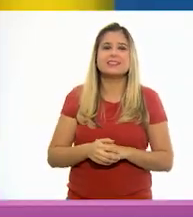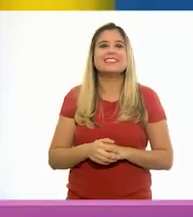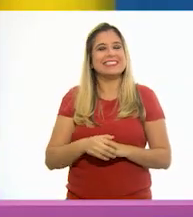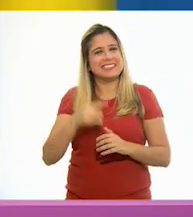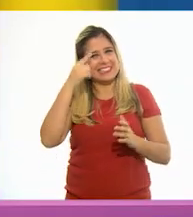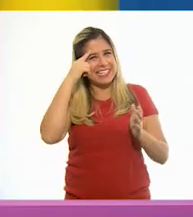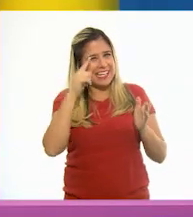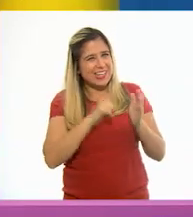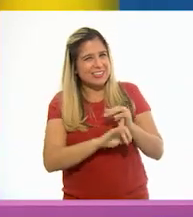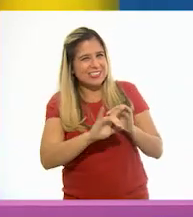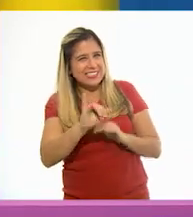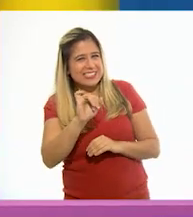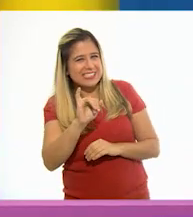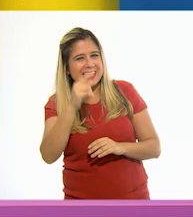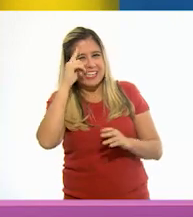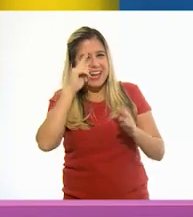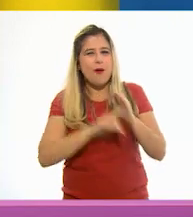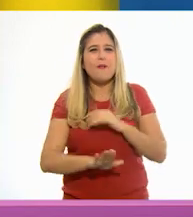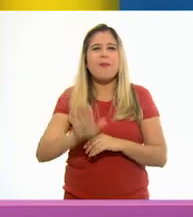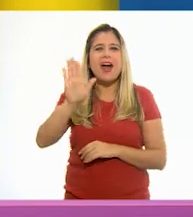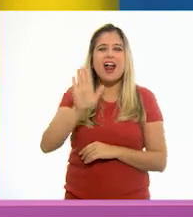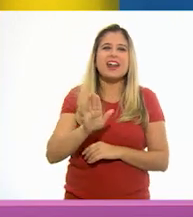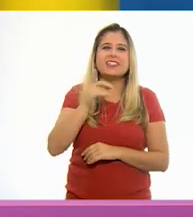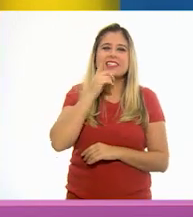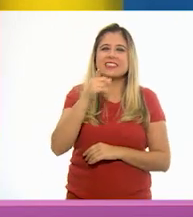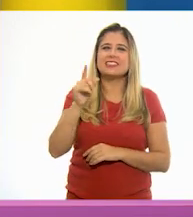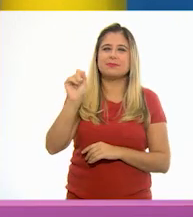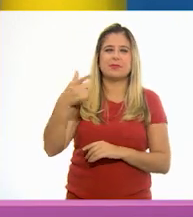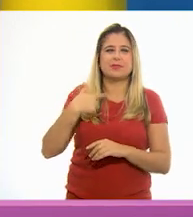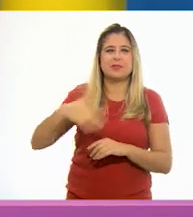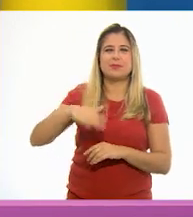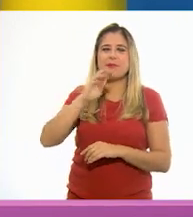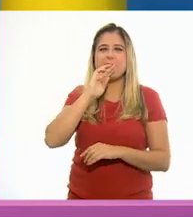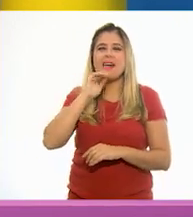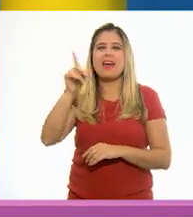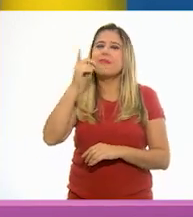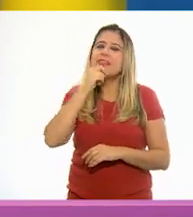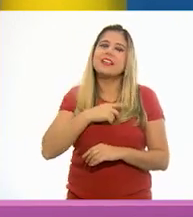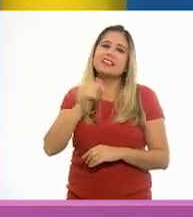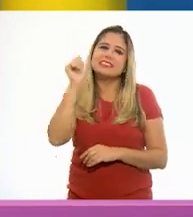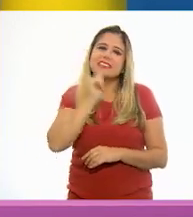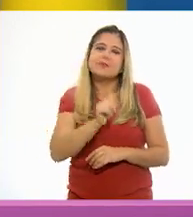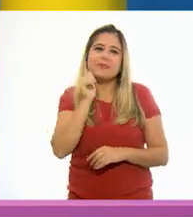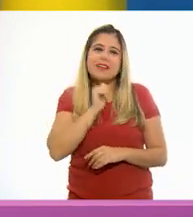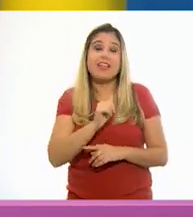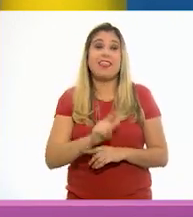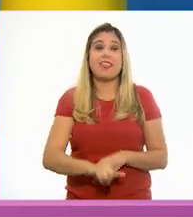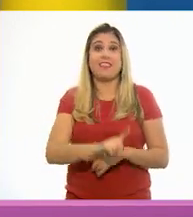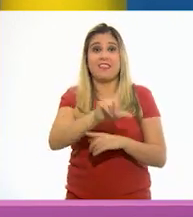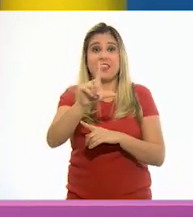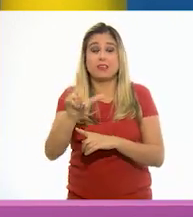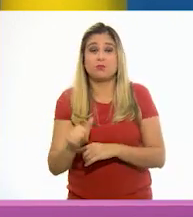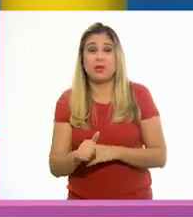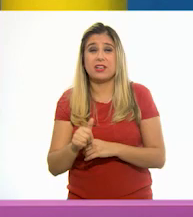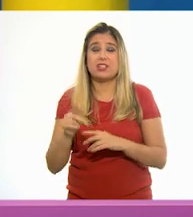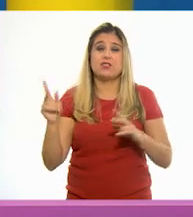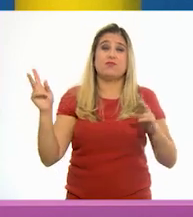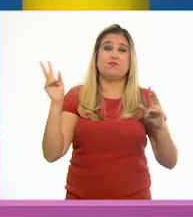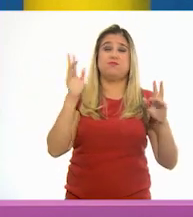Creo que sí. Creo que se parece a uno que dice mi mamá. Ella me dice siempre, después de la